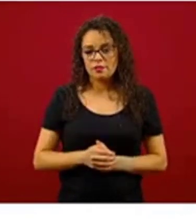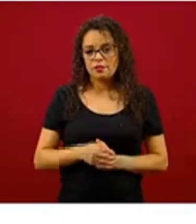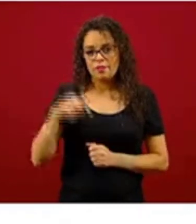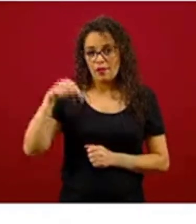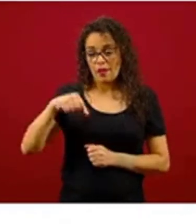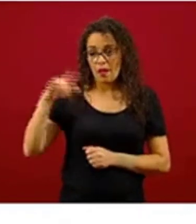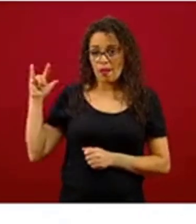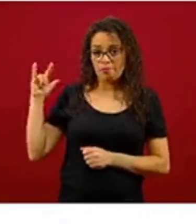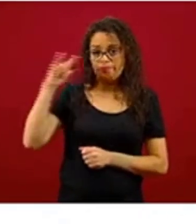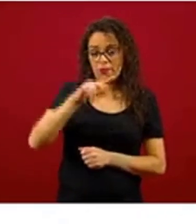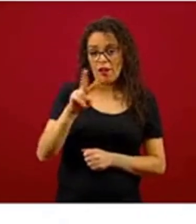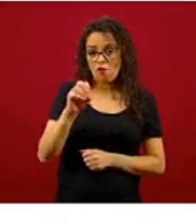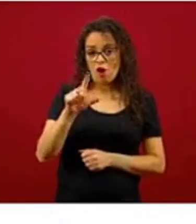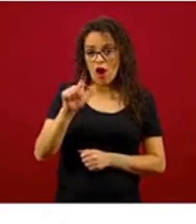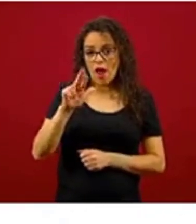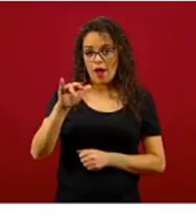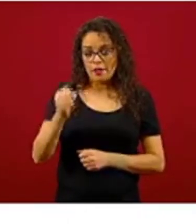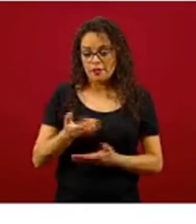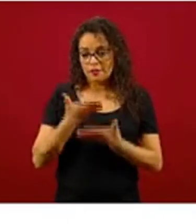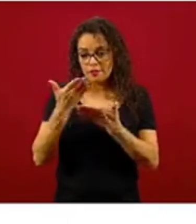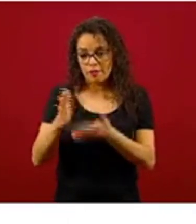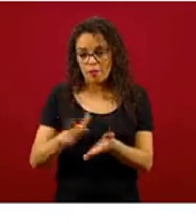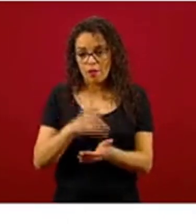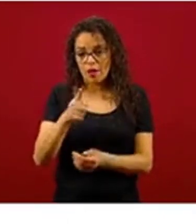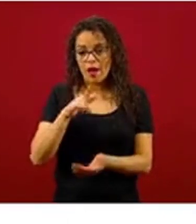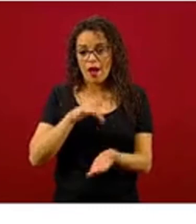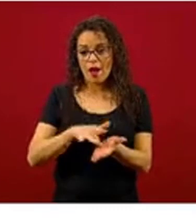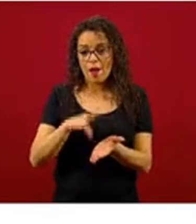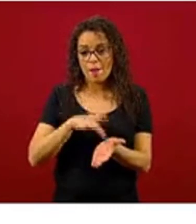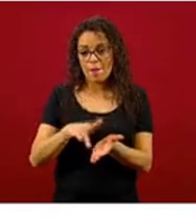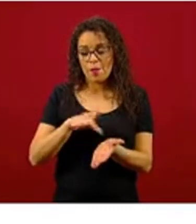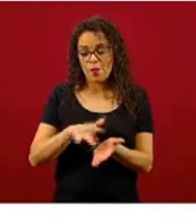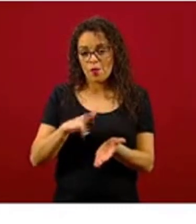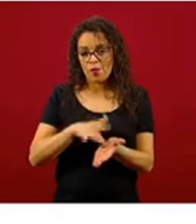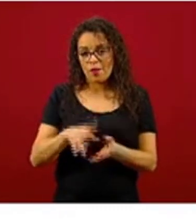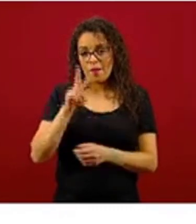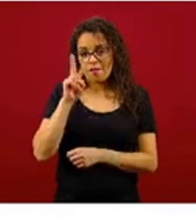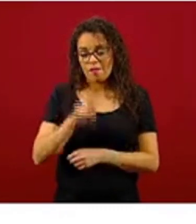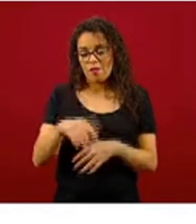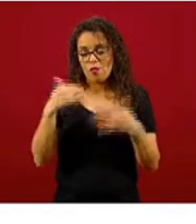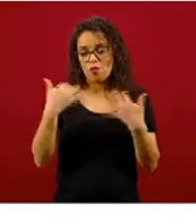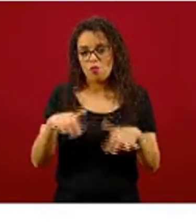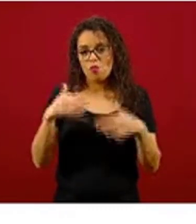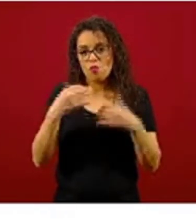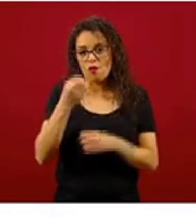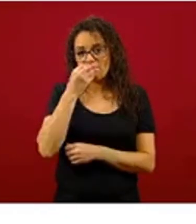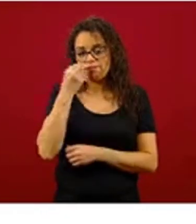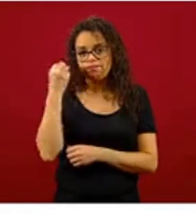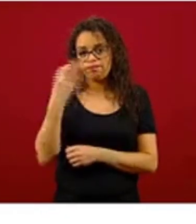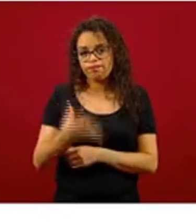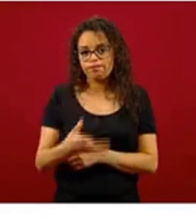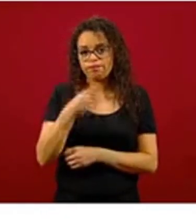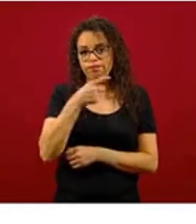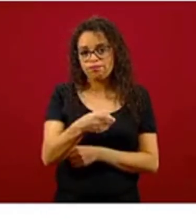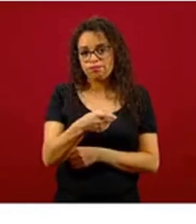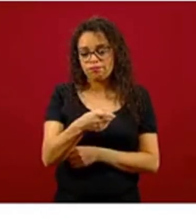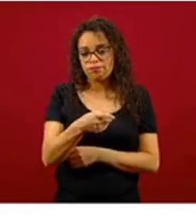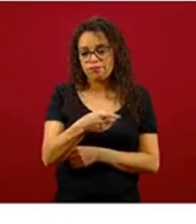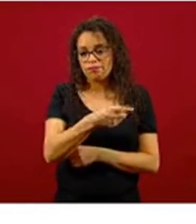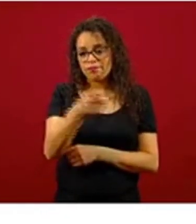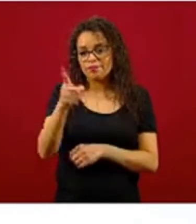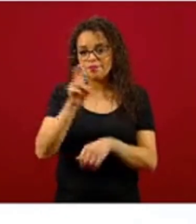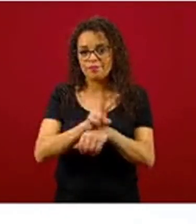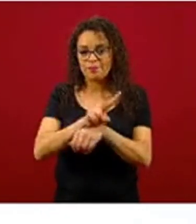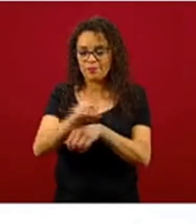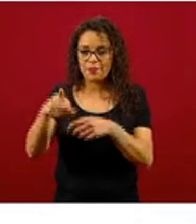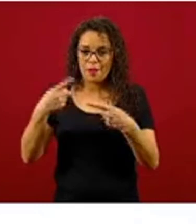pues, que estén apoyando en esta muy noble labor. Yo, en lo personal, les quiero agradecer